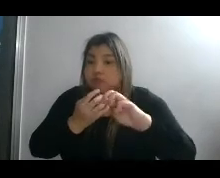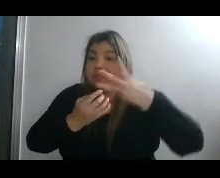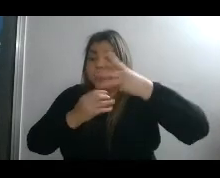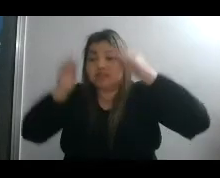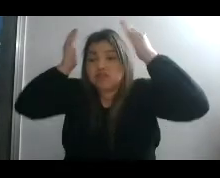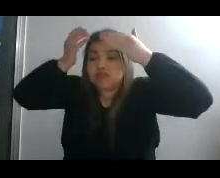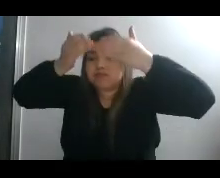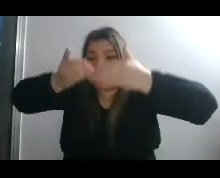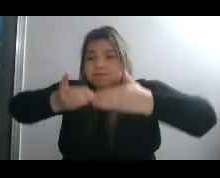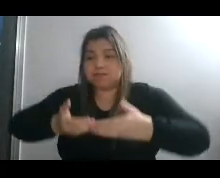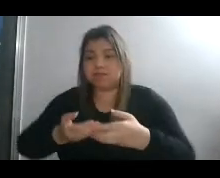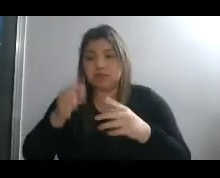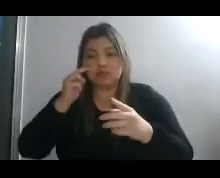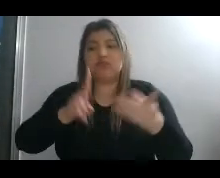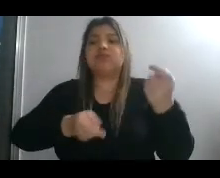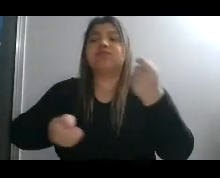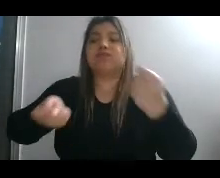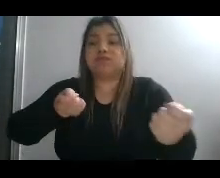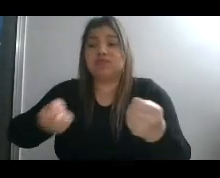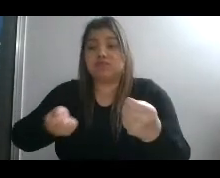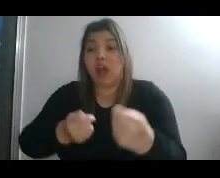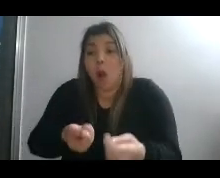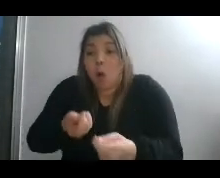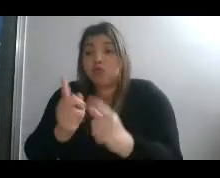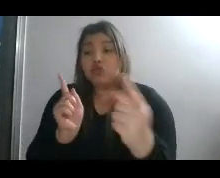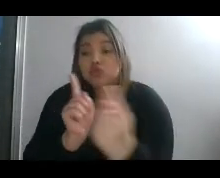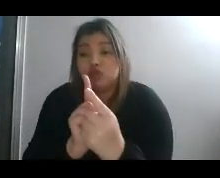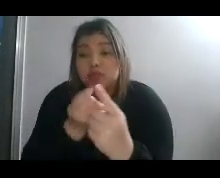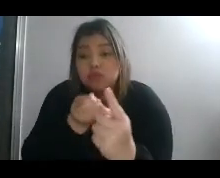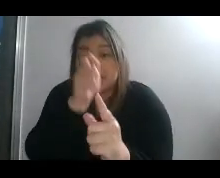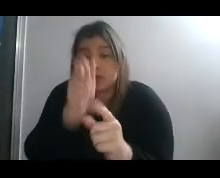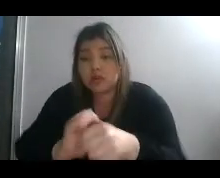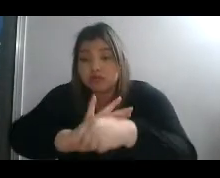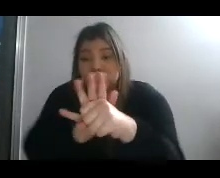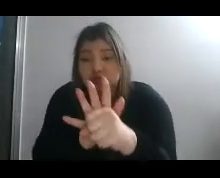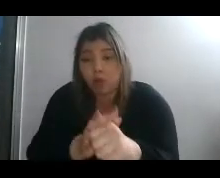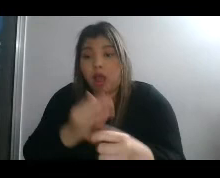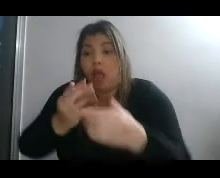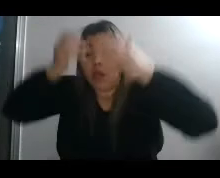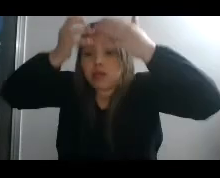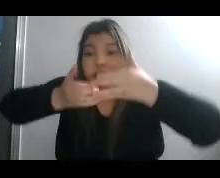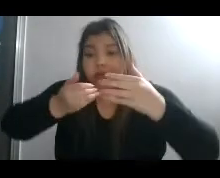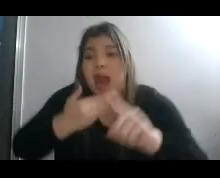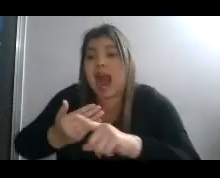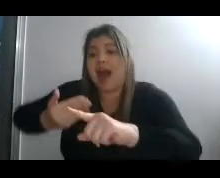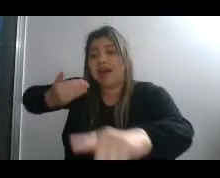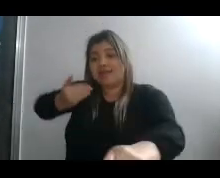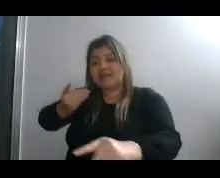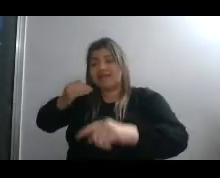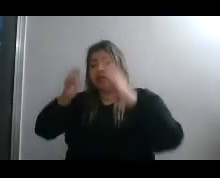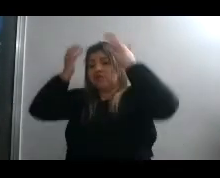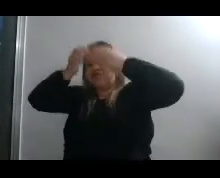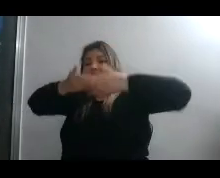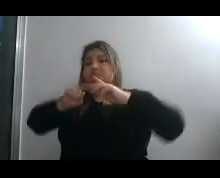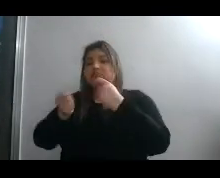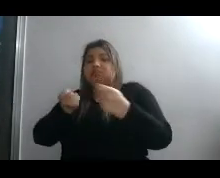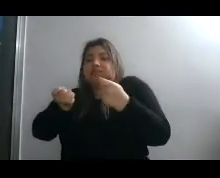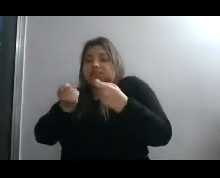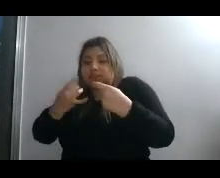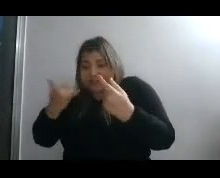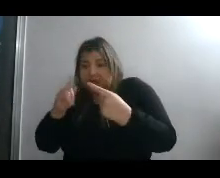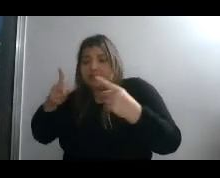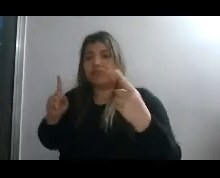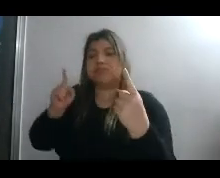área de atención al paciente y hacerle su desinfección inmediata, y me aplican las mismas recomendaciones que les dije ahorita de las gafas